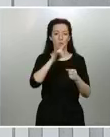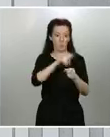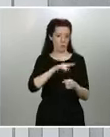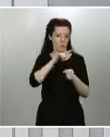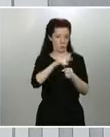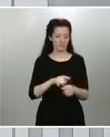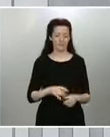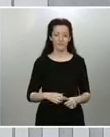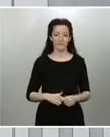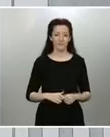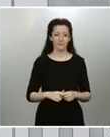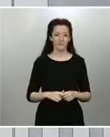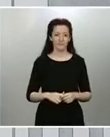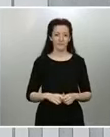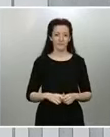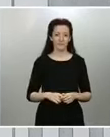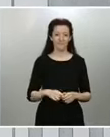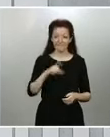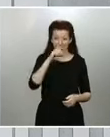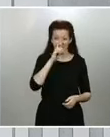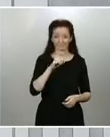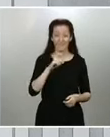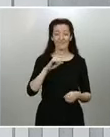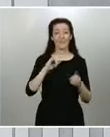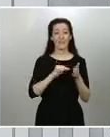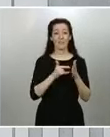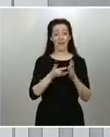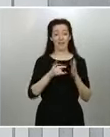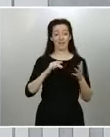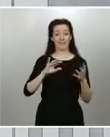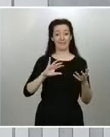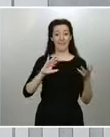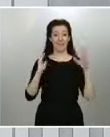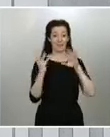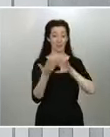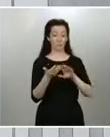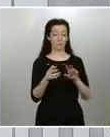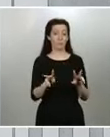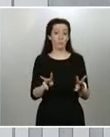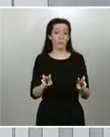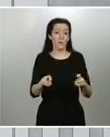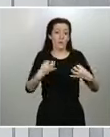recuerdan ustedes que el plan de transición a la nueva normalidad incluía